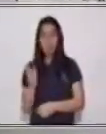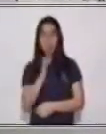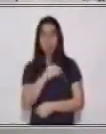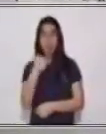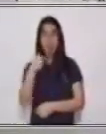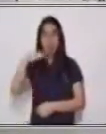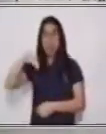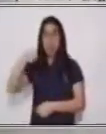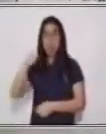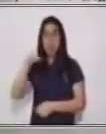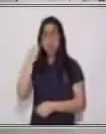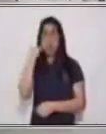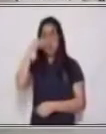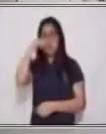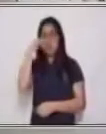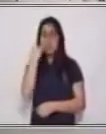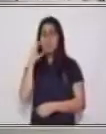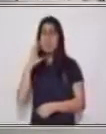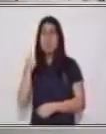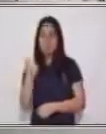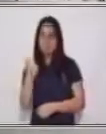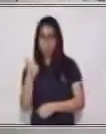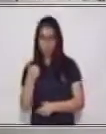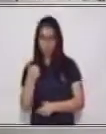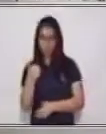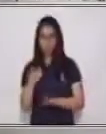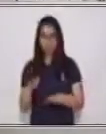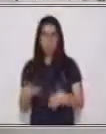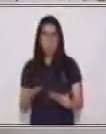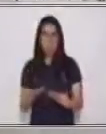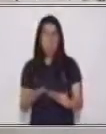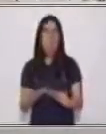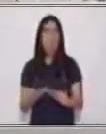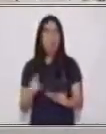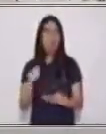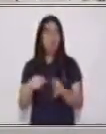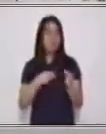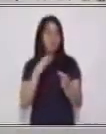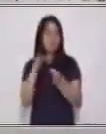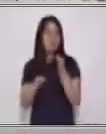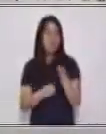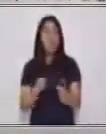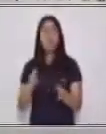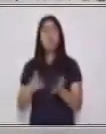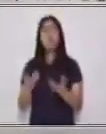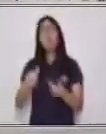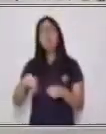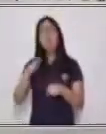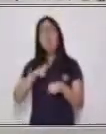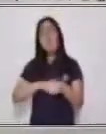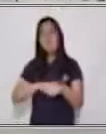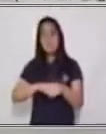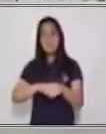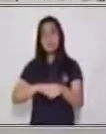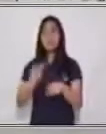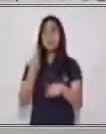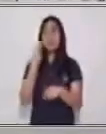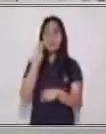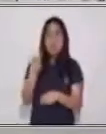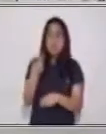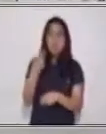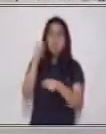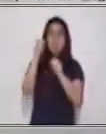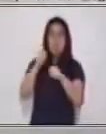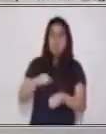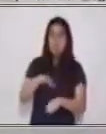encontramos en todos los aspectos de nuestra vida, en formas, en colores, en figuras, en todo lo que